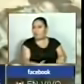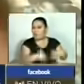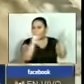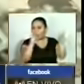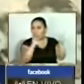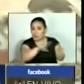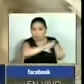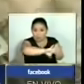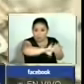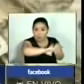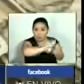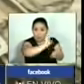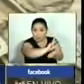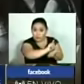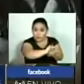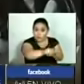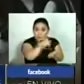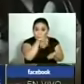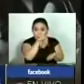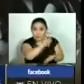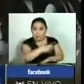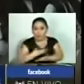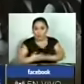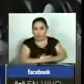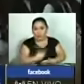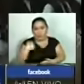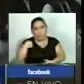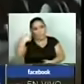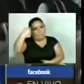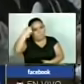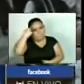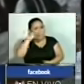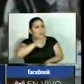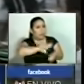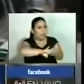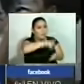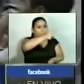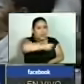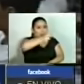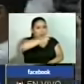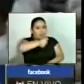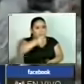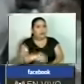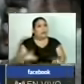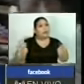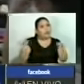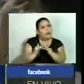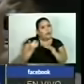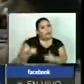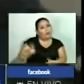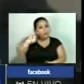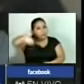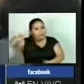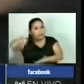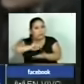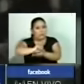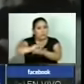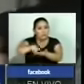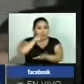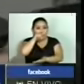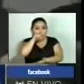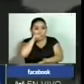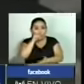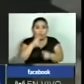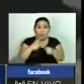de las colegiaturas de sus hijos. Argumentan que están cancelando el mes como que si estuvieran recibiendo clases presenciales, cuando es